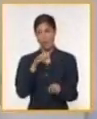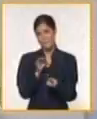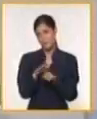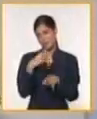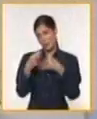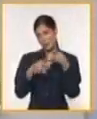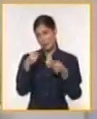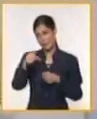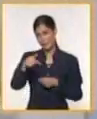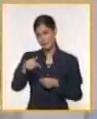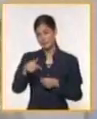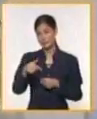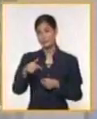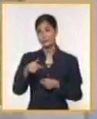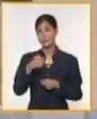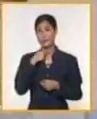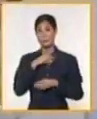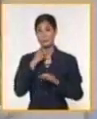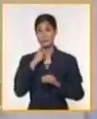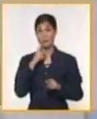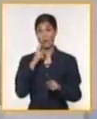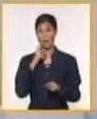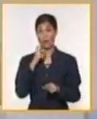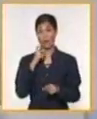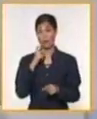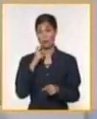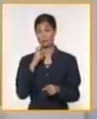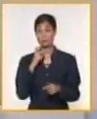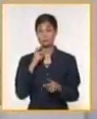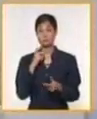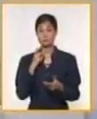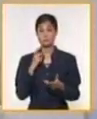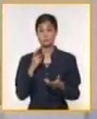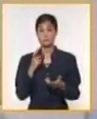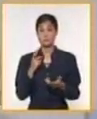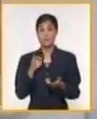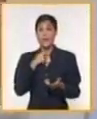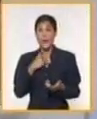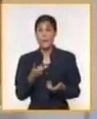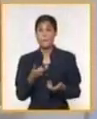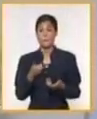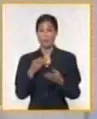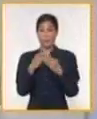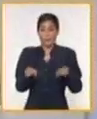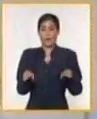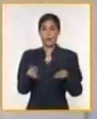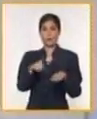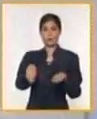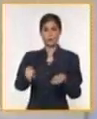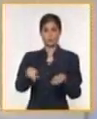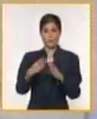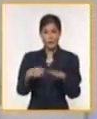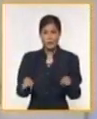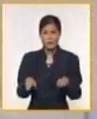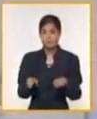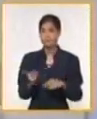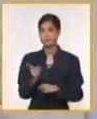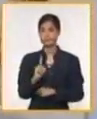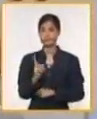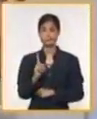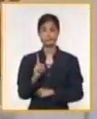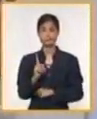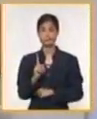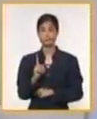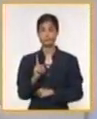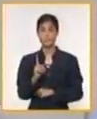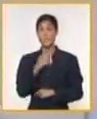esto no ocurre en medio de un teatro de paz. No es que ayer no pasaba nada y ahora